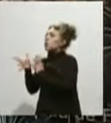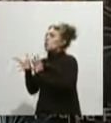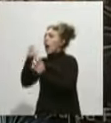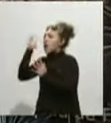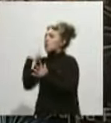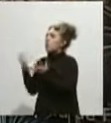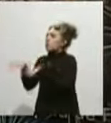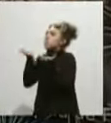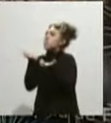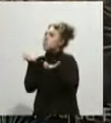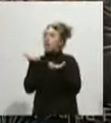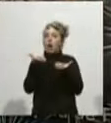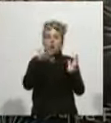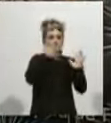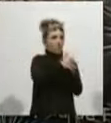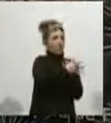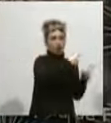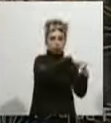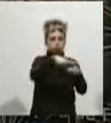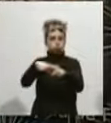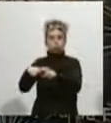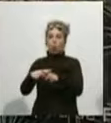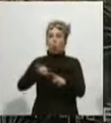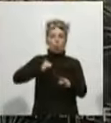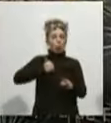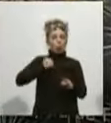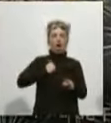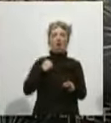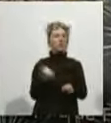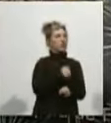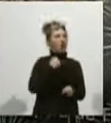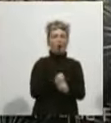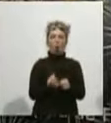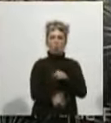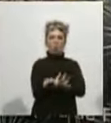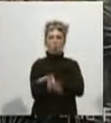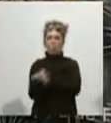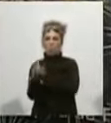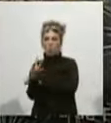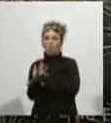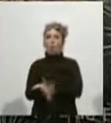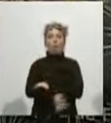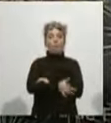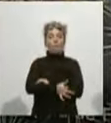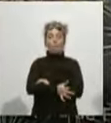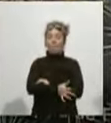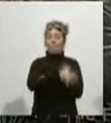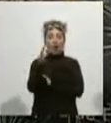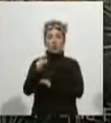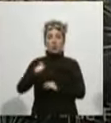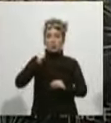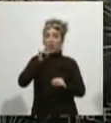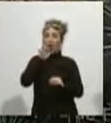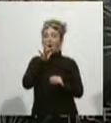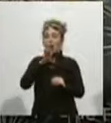2011? Bueno, bastantes cosas. Han abierto bastantes oportunidades, bastante trabajo sobre todo en este tema. Y la oportunidad de estar aquí despidiéndolo en el